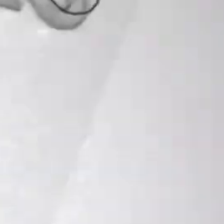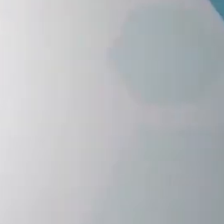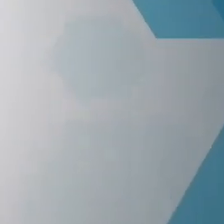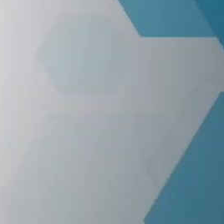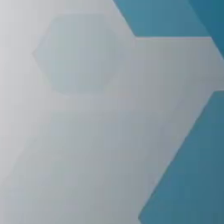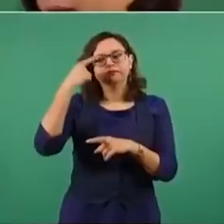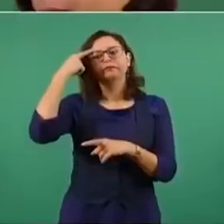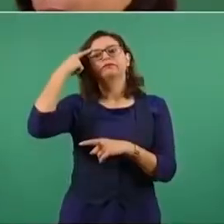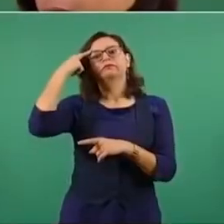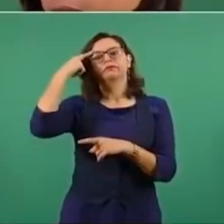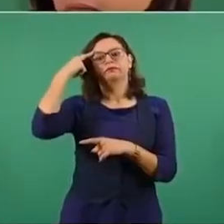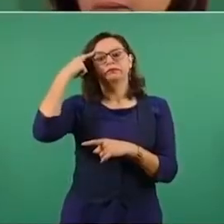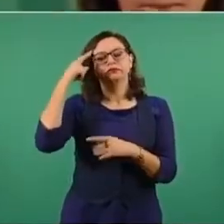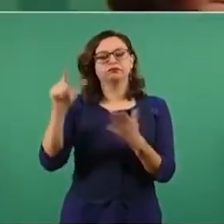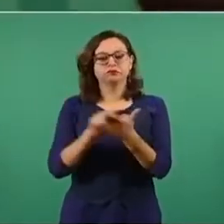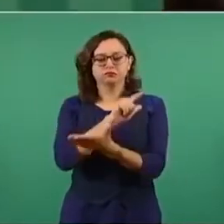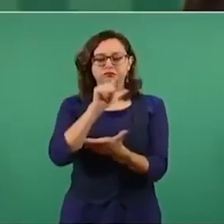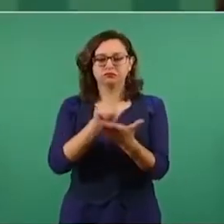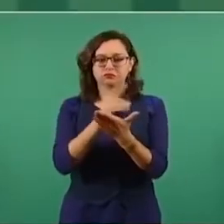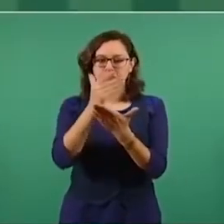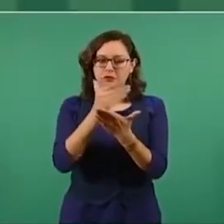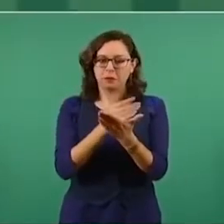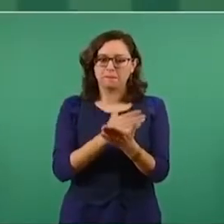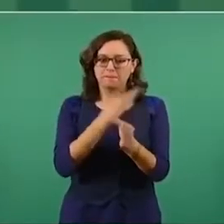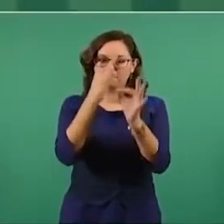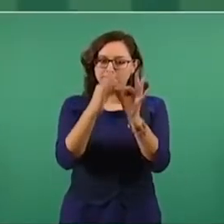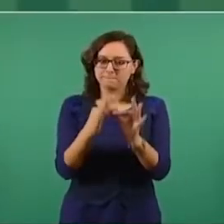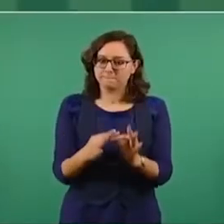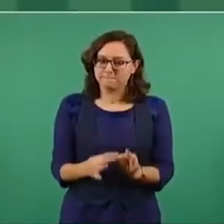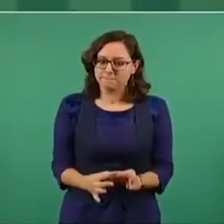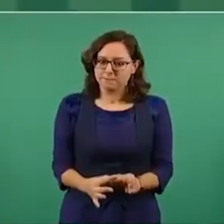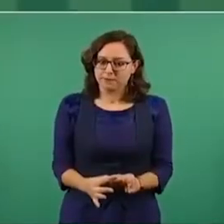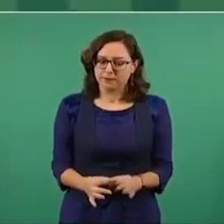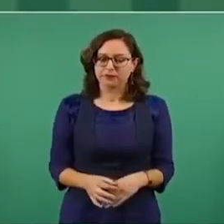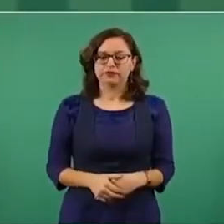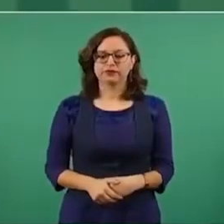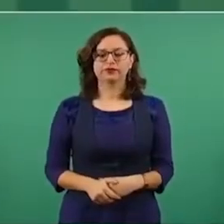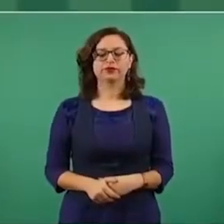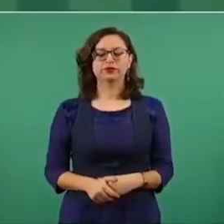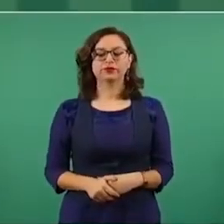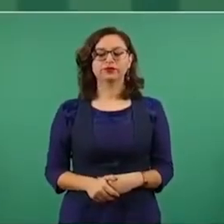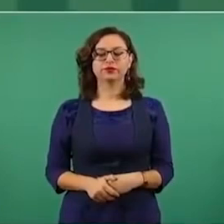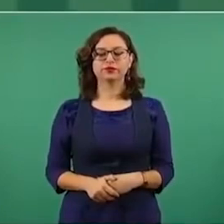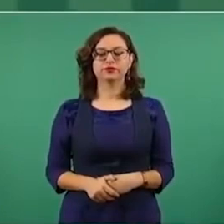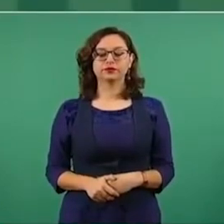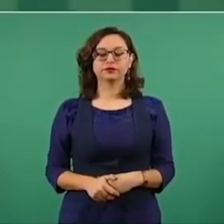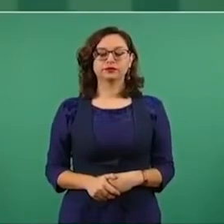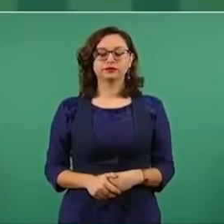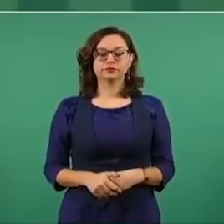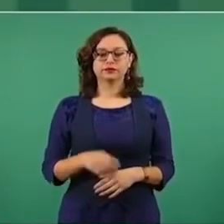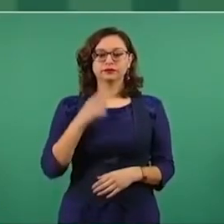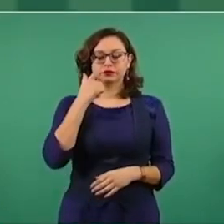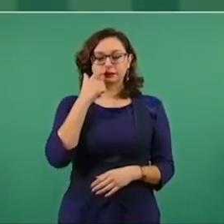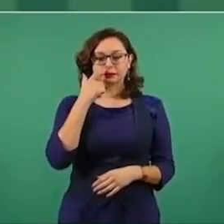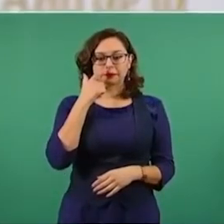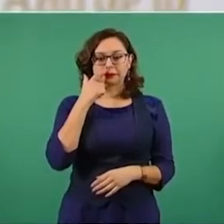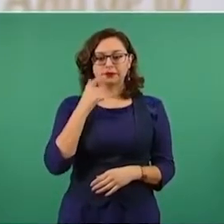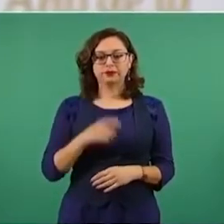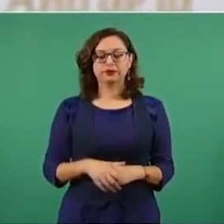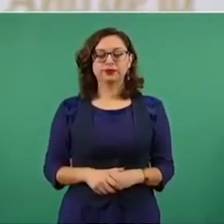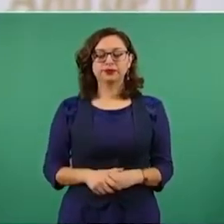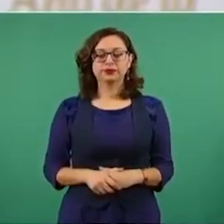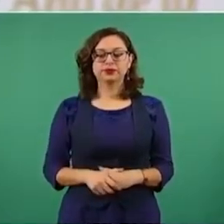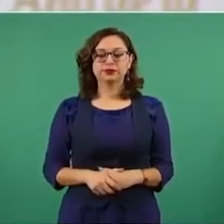normalmente. El presidente de México, Andrés Manuel López Obrador, rechazó los encarcelamientos de opositores por parte del régimen